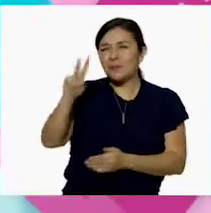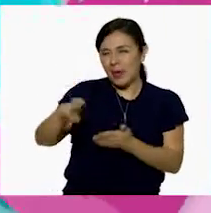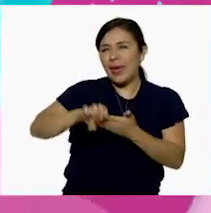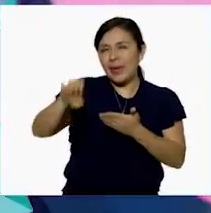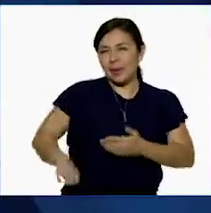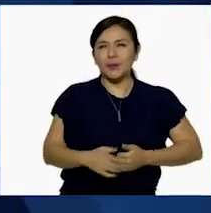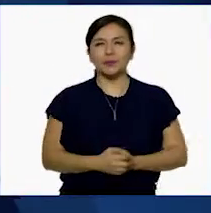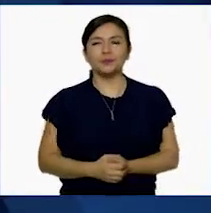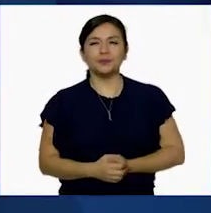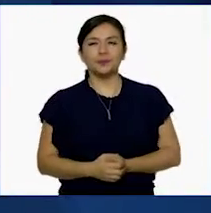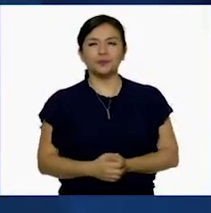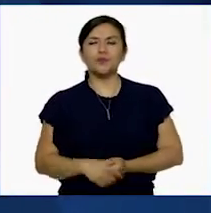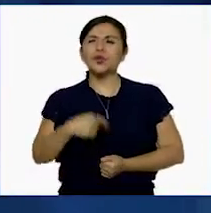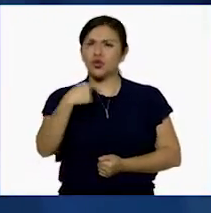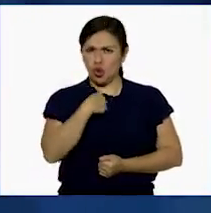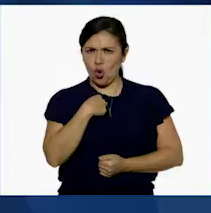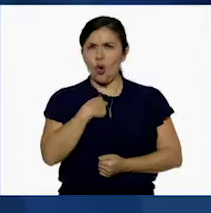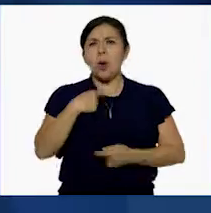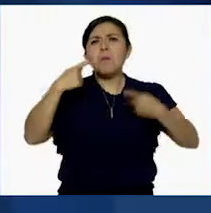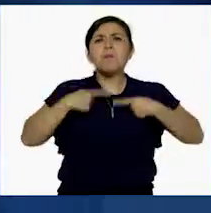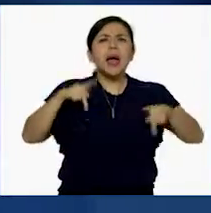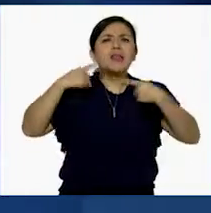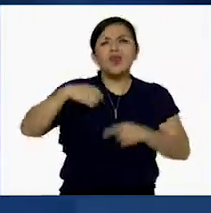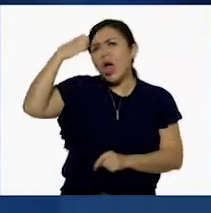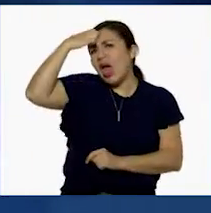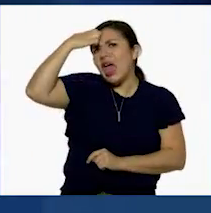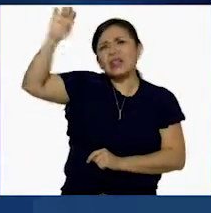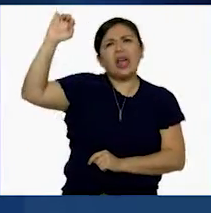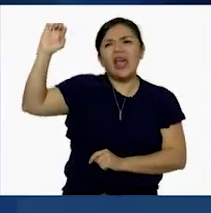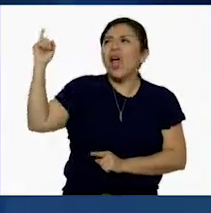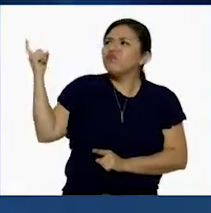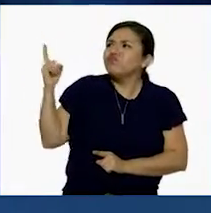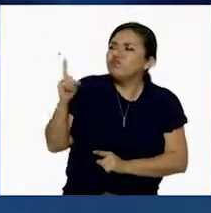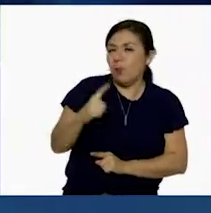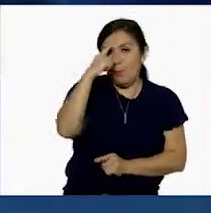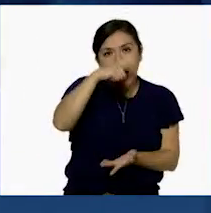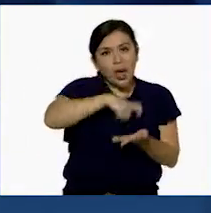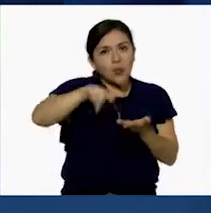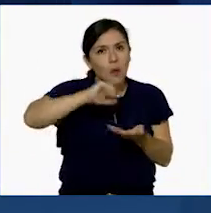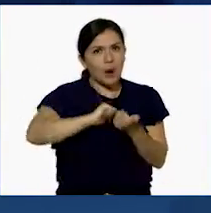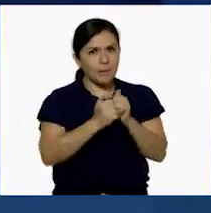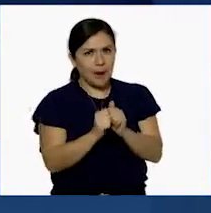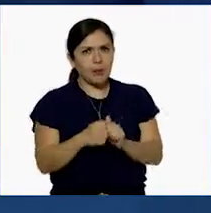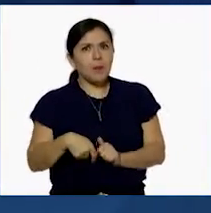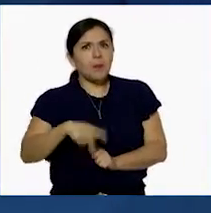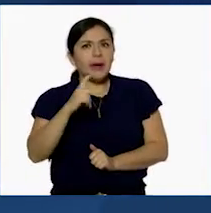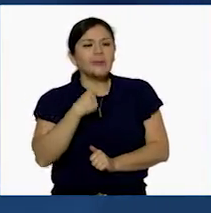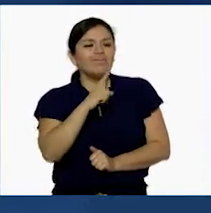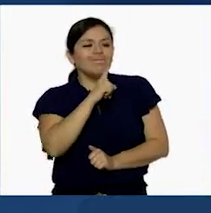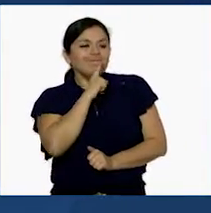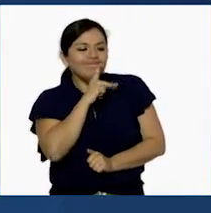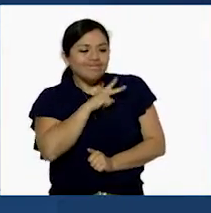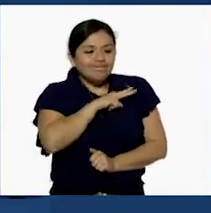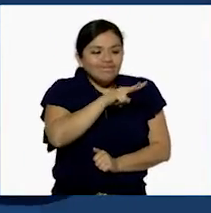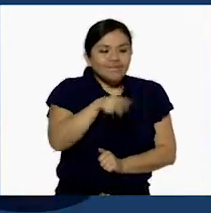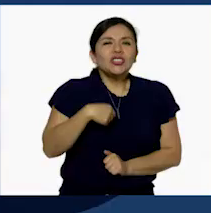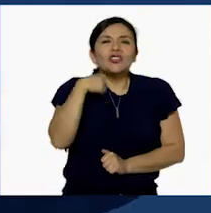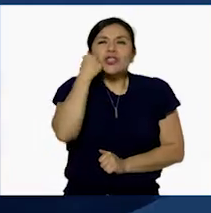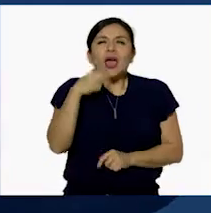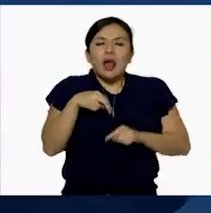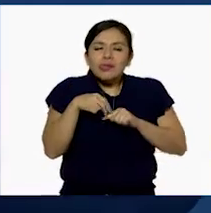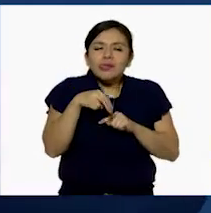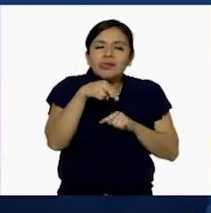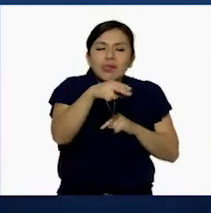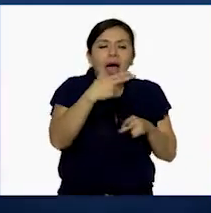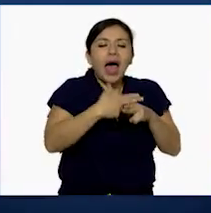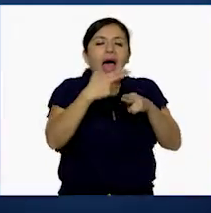ejemplo. Yo era un extranjero que venía a comprar pan, pero me guardé bien de hacerlo. Deseaba recorrer la hilera hasta